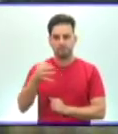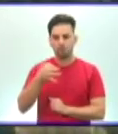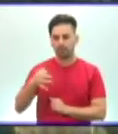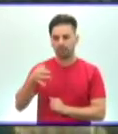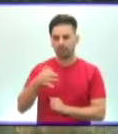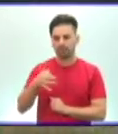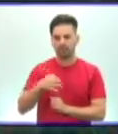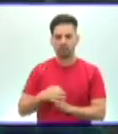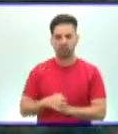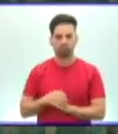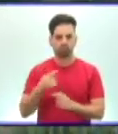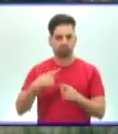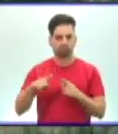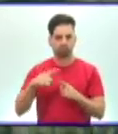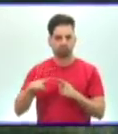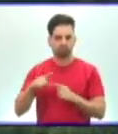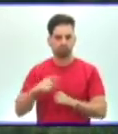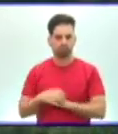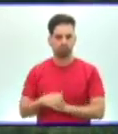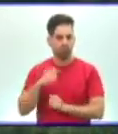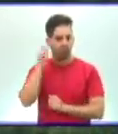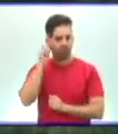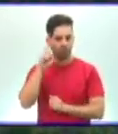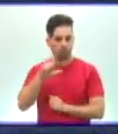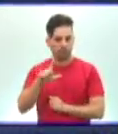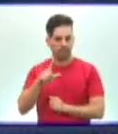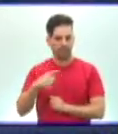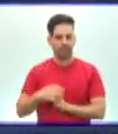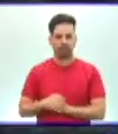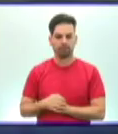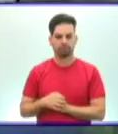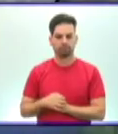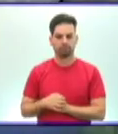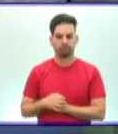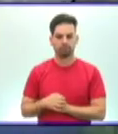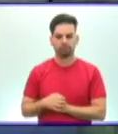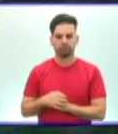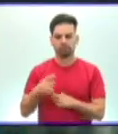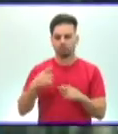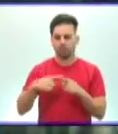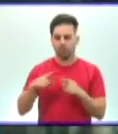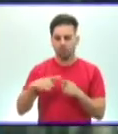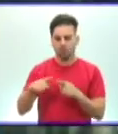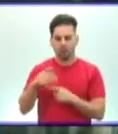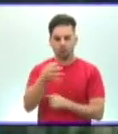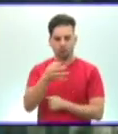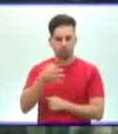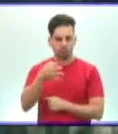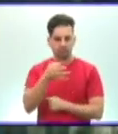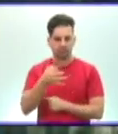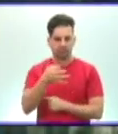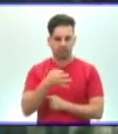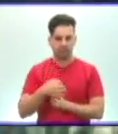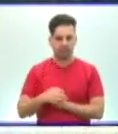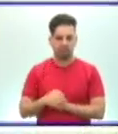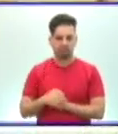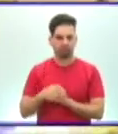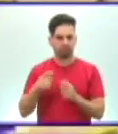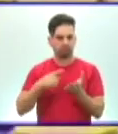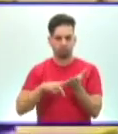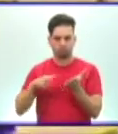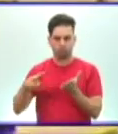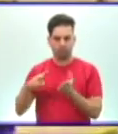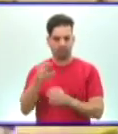Florida, Sandino, Minas de Matahambre, La Palma, Pilón, Franpaís y Moa, que desaparecerían si